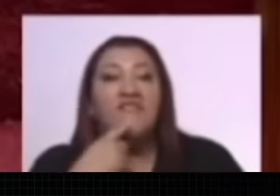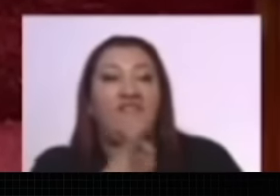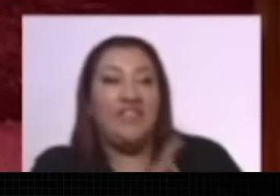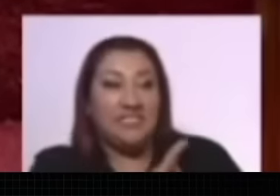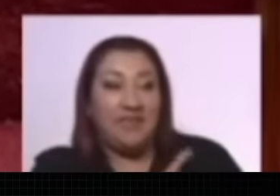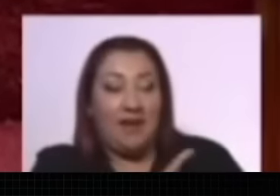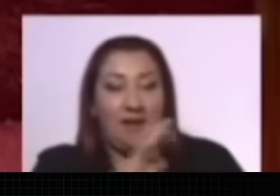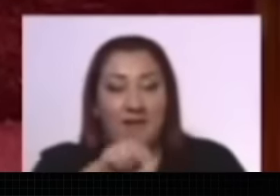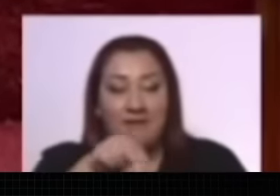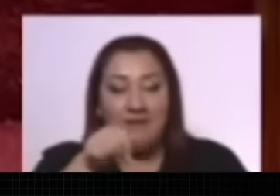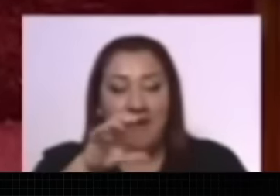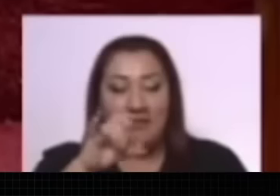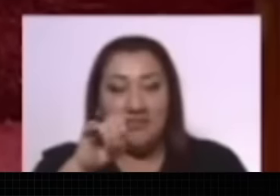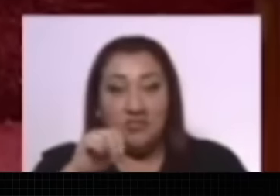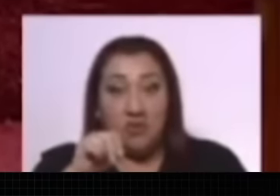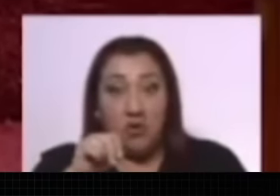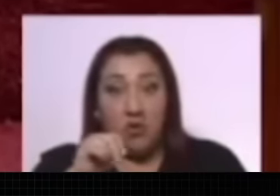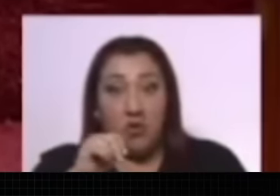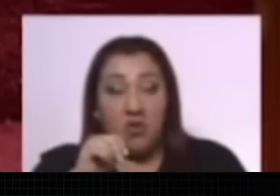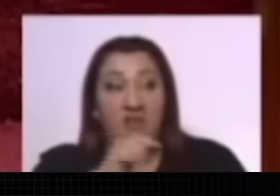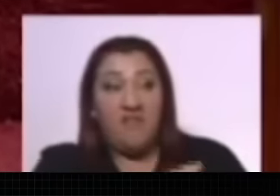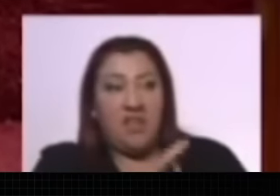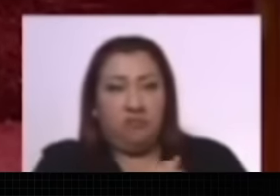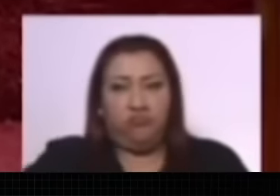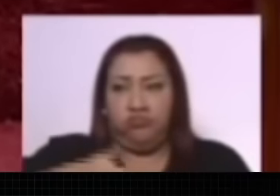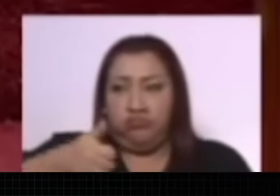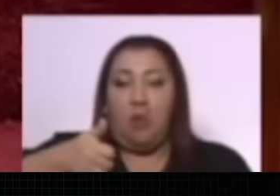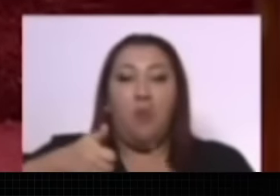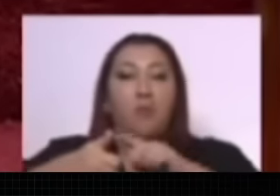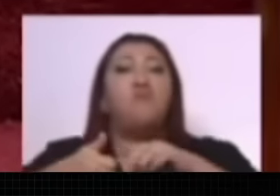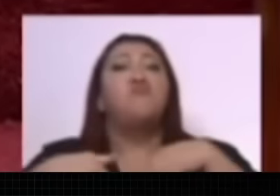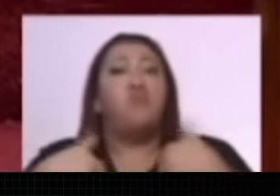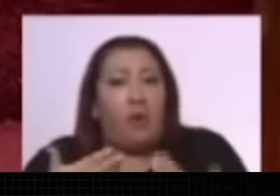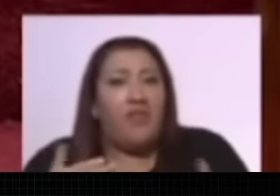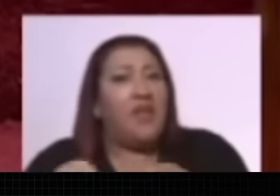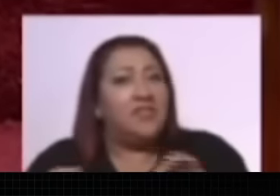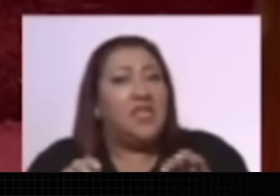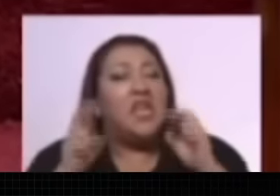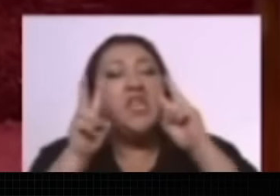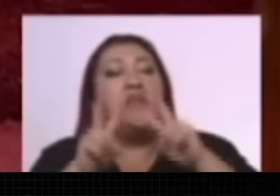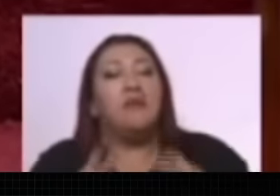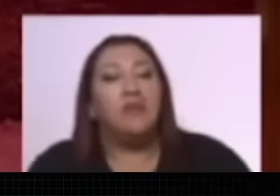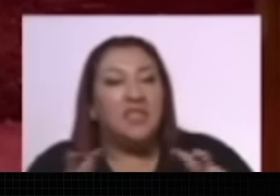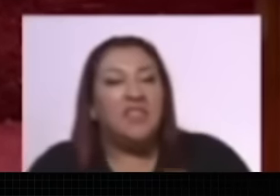fiscal de la nación pueda realizar investigaciones